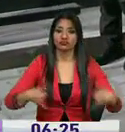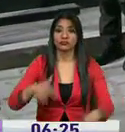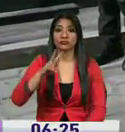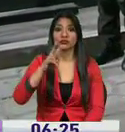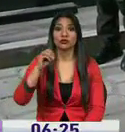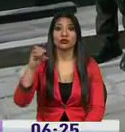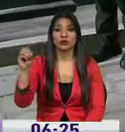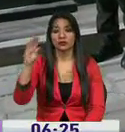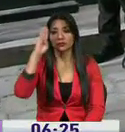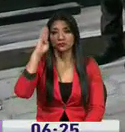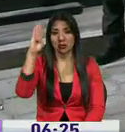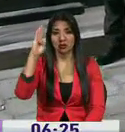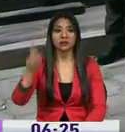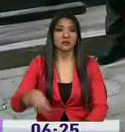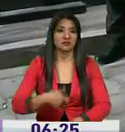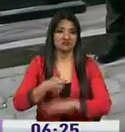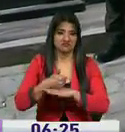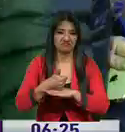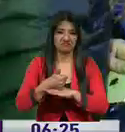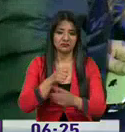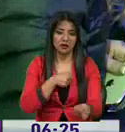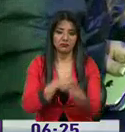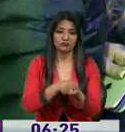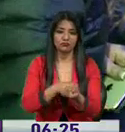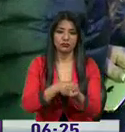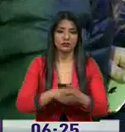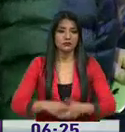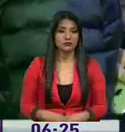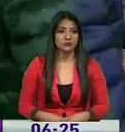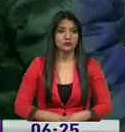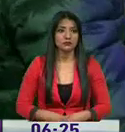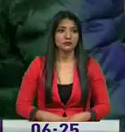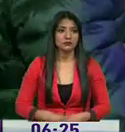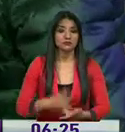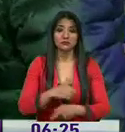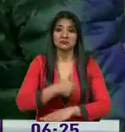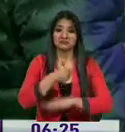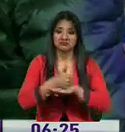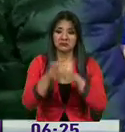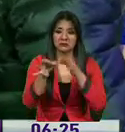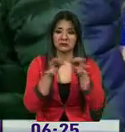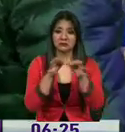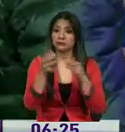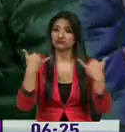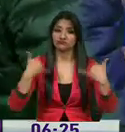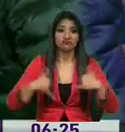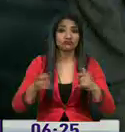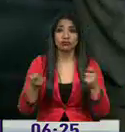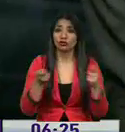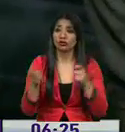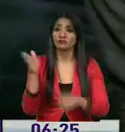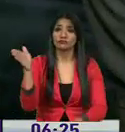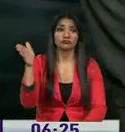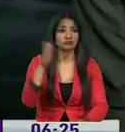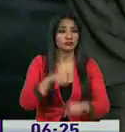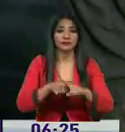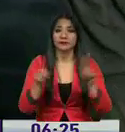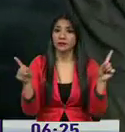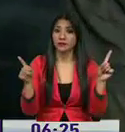efectivos policiales. Las autoridades recordaron también a la ciudadanía que continuarán trabajando en otros